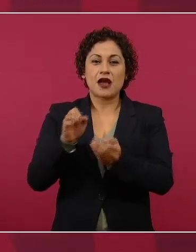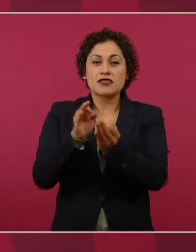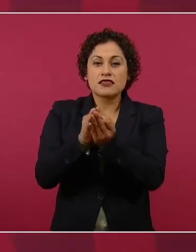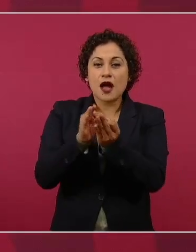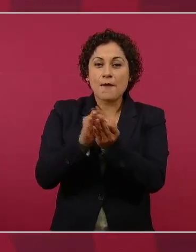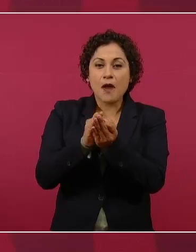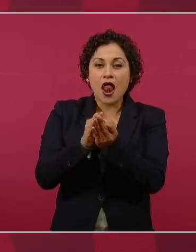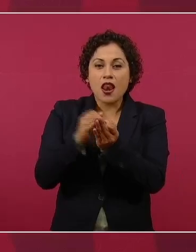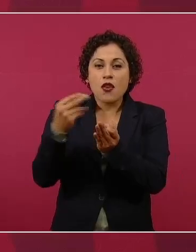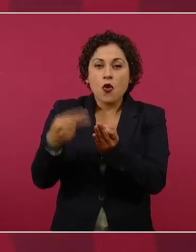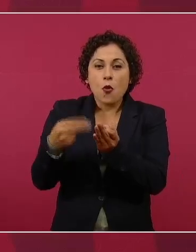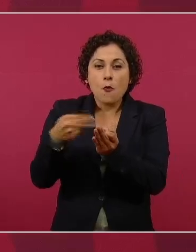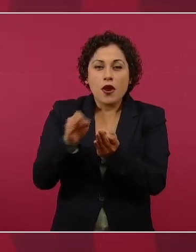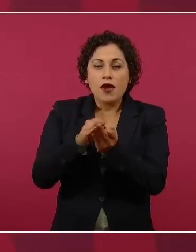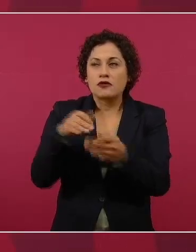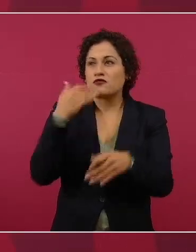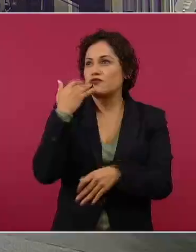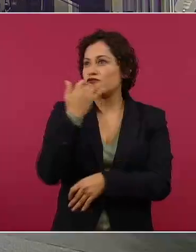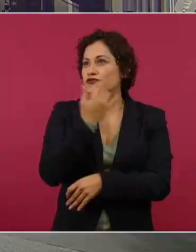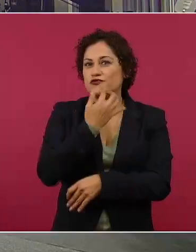sabroso.